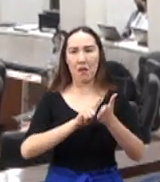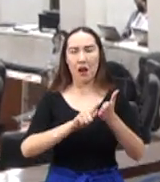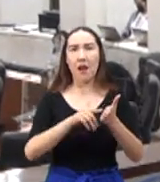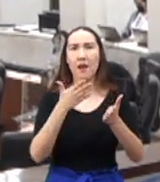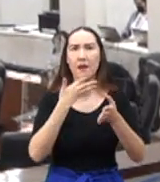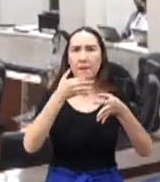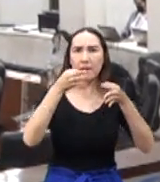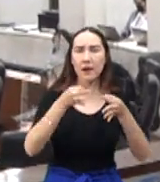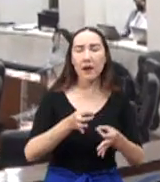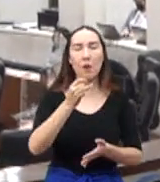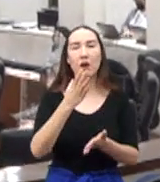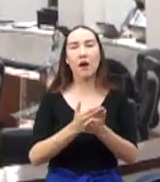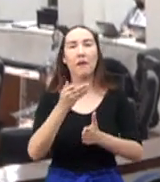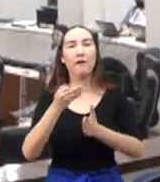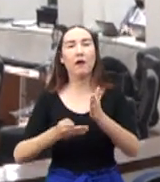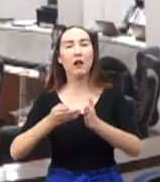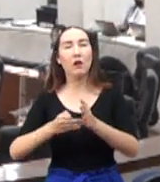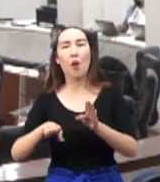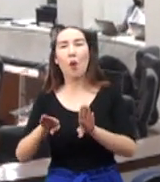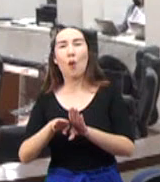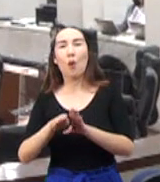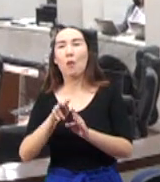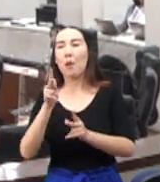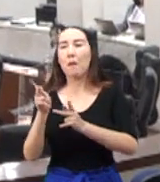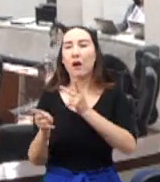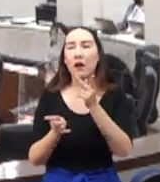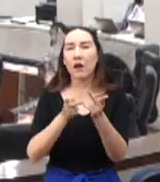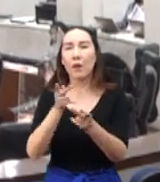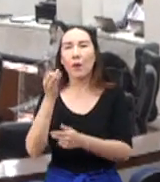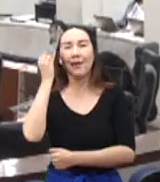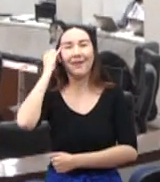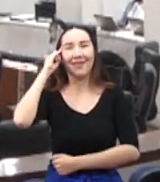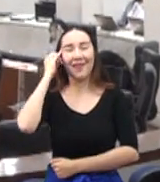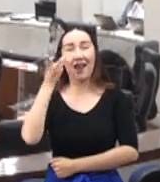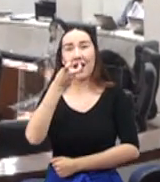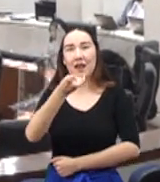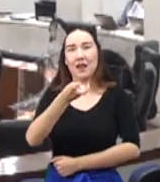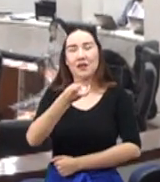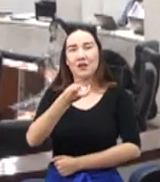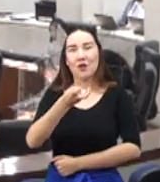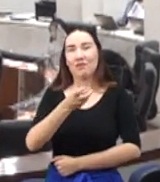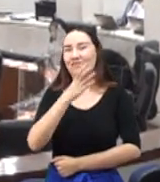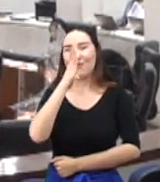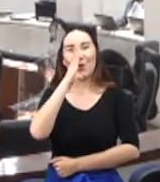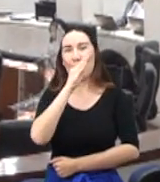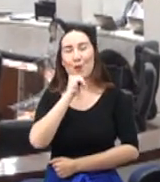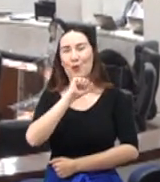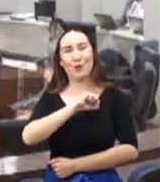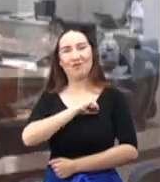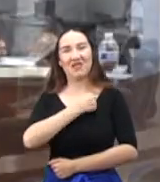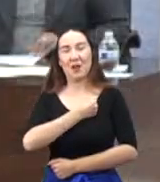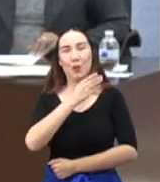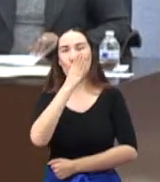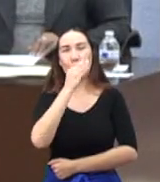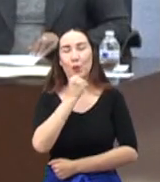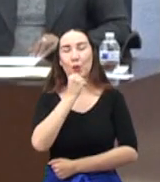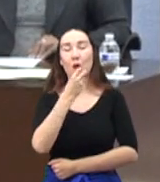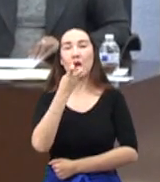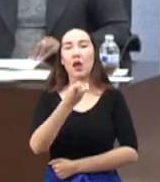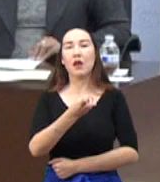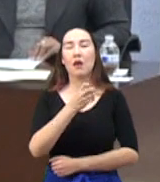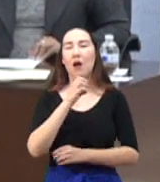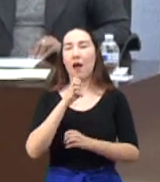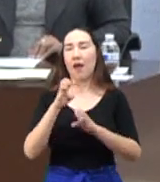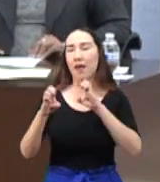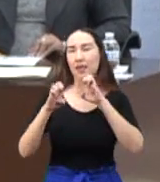solo faltó cumplir con el requisito de la consulta indígena que por cuestiones de salud no se pudo realizar. En